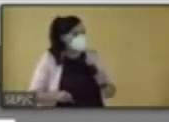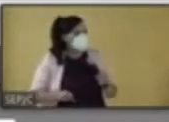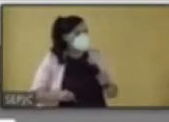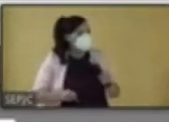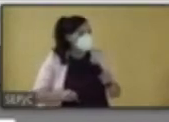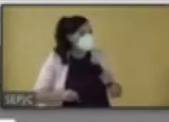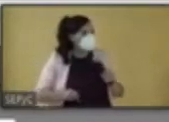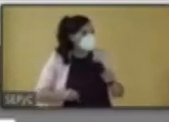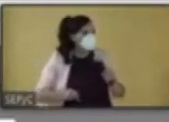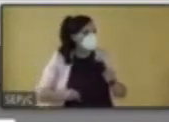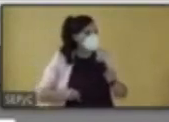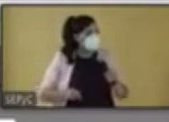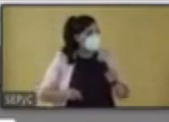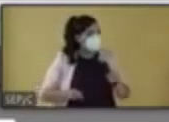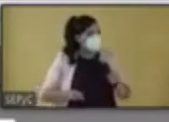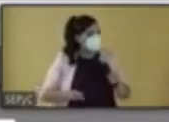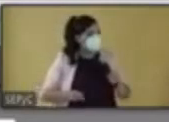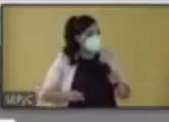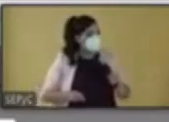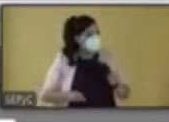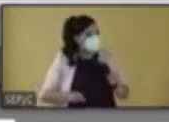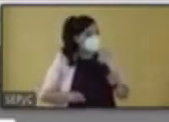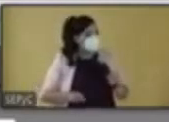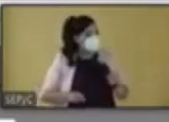Si gustas agregar cualquiera de los precargados.